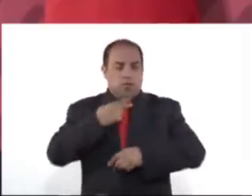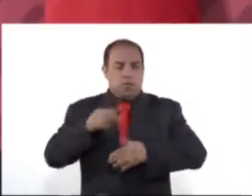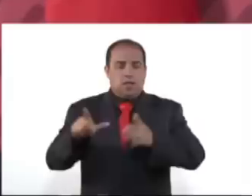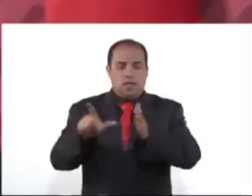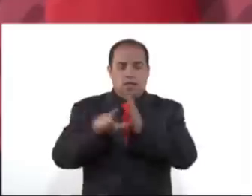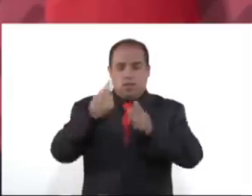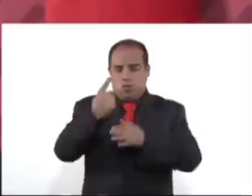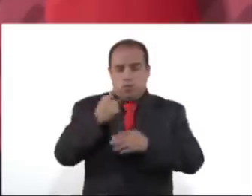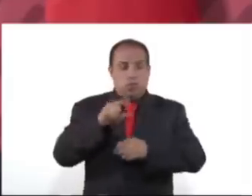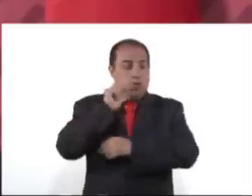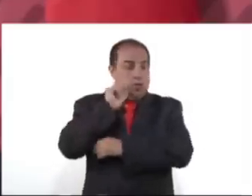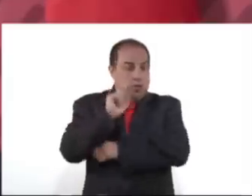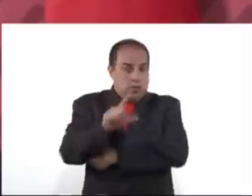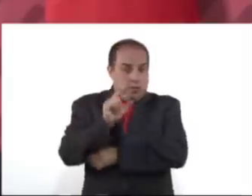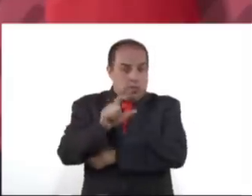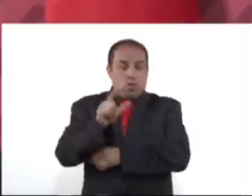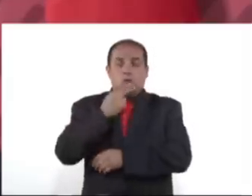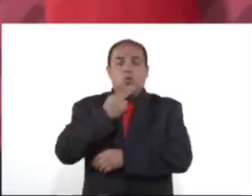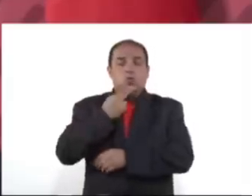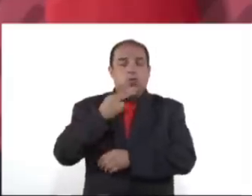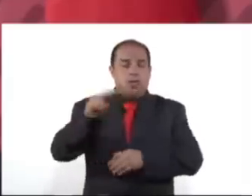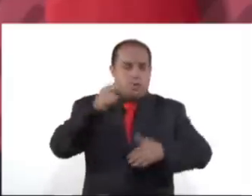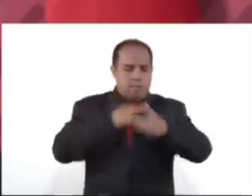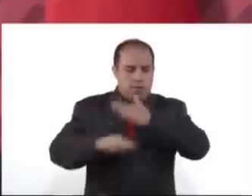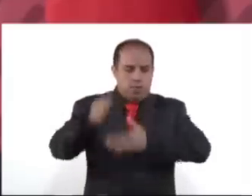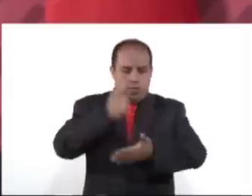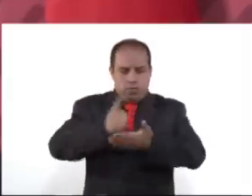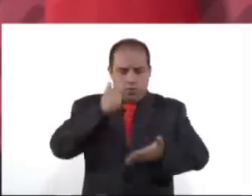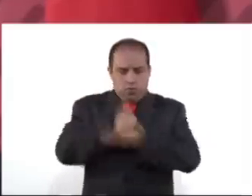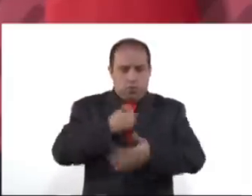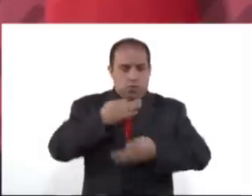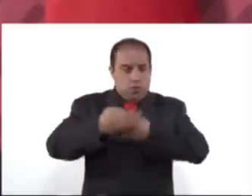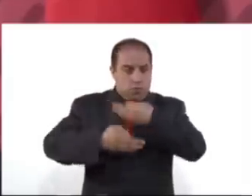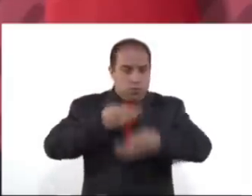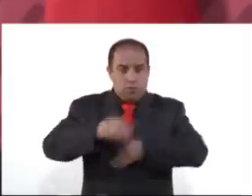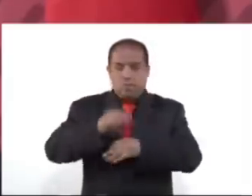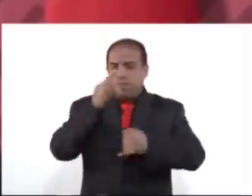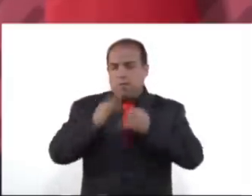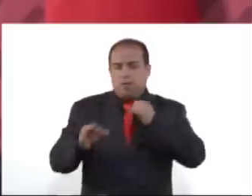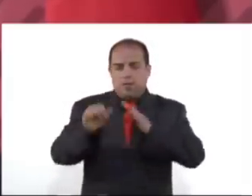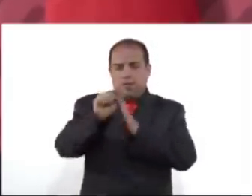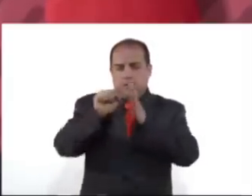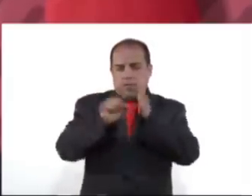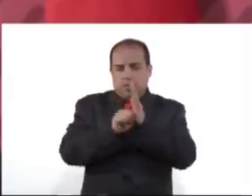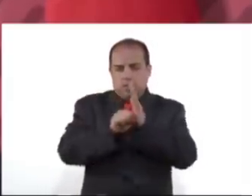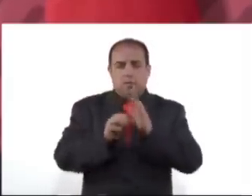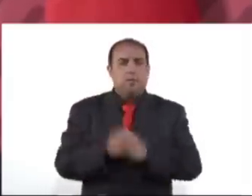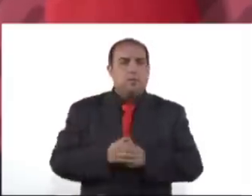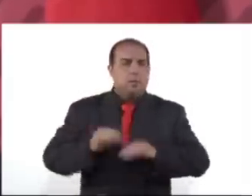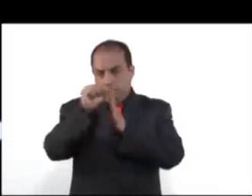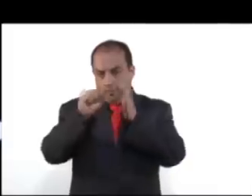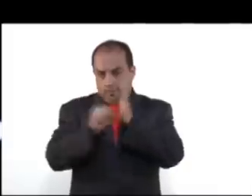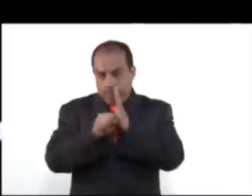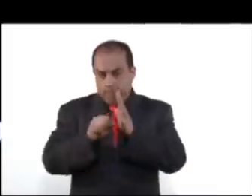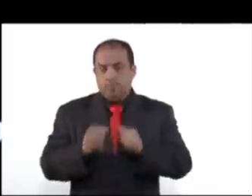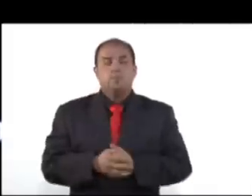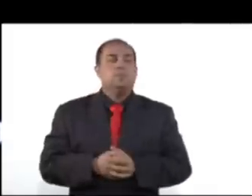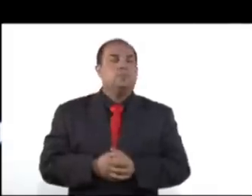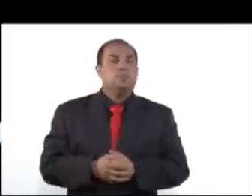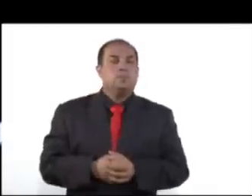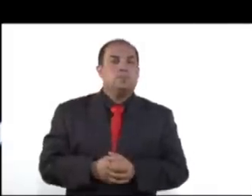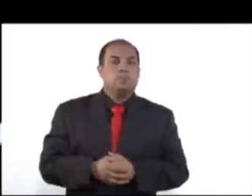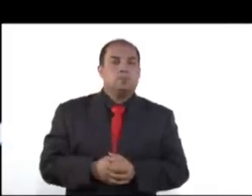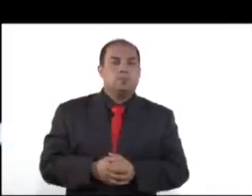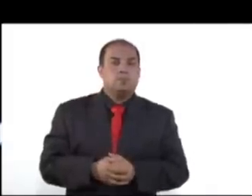1 Sino de quienes usan Todo el metro de la ciudad Y finalmente De todo el sistema De movilidad Al